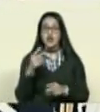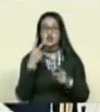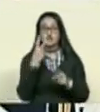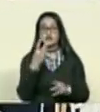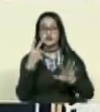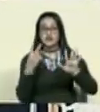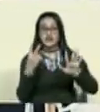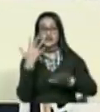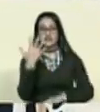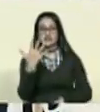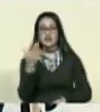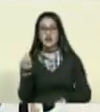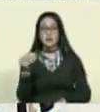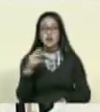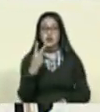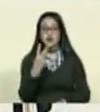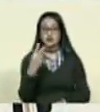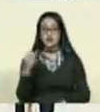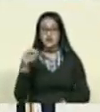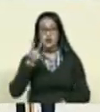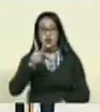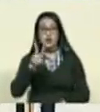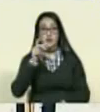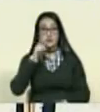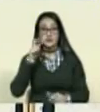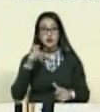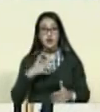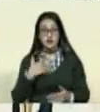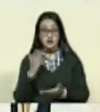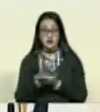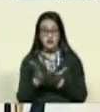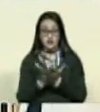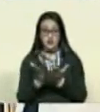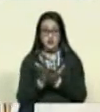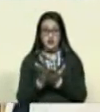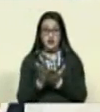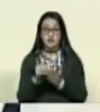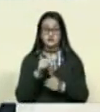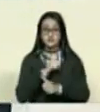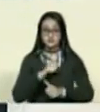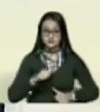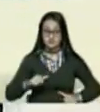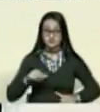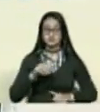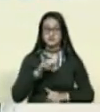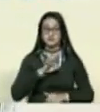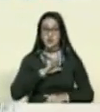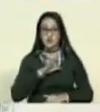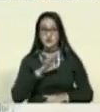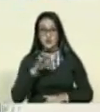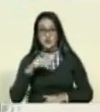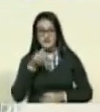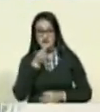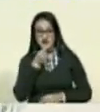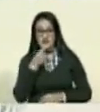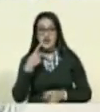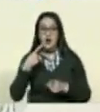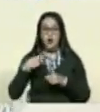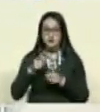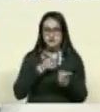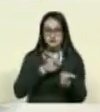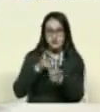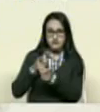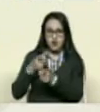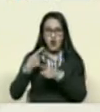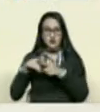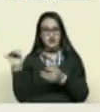cadetes y 202 aspirantes. 121 de ellos se pertenecen al ejército, 125 a la armada, 111